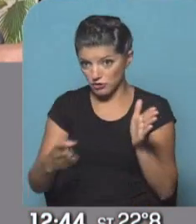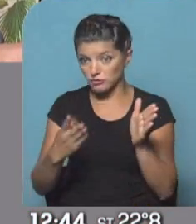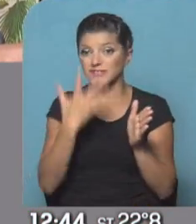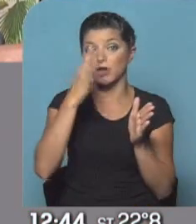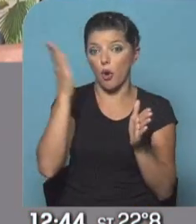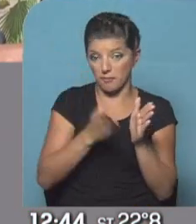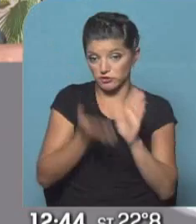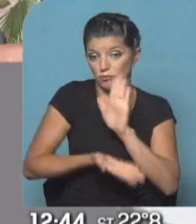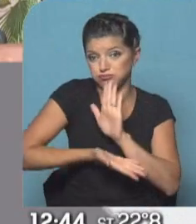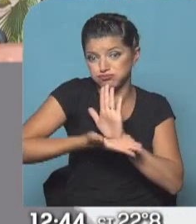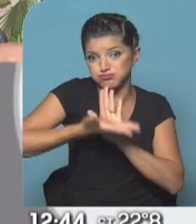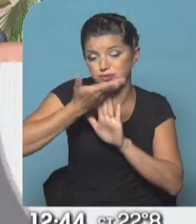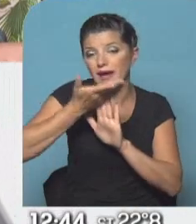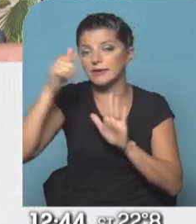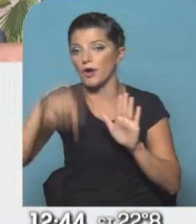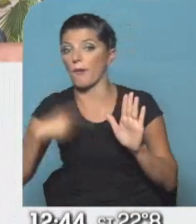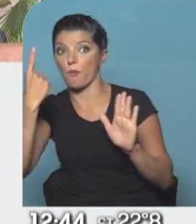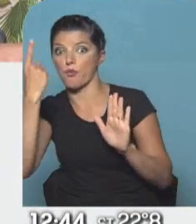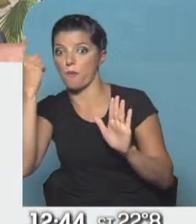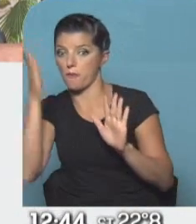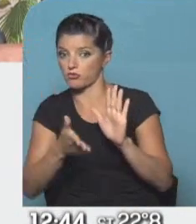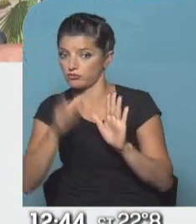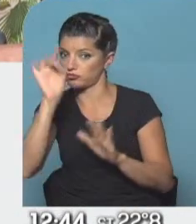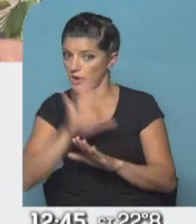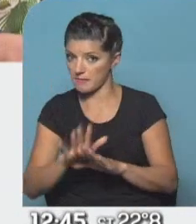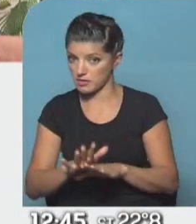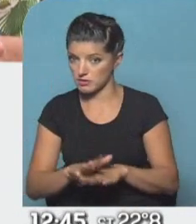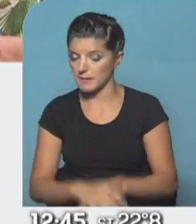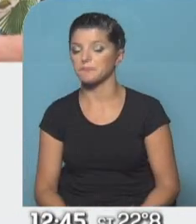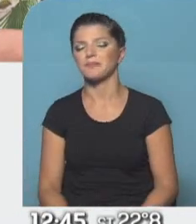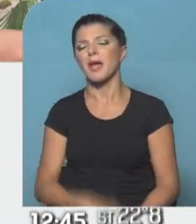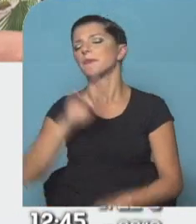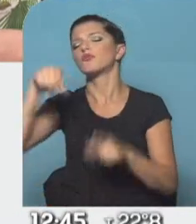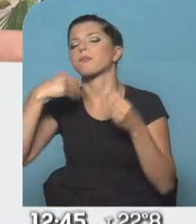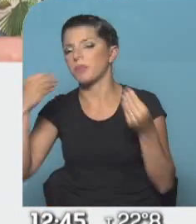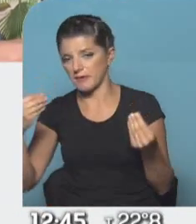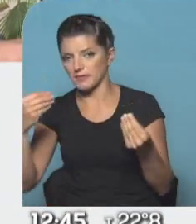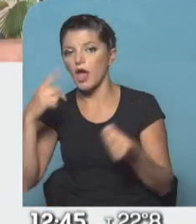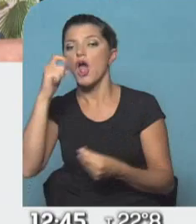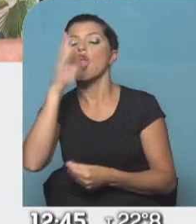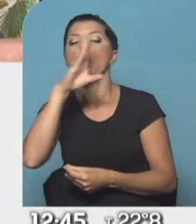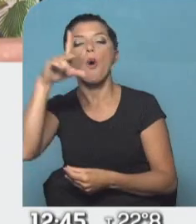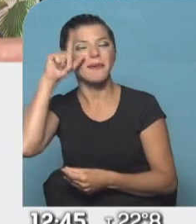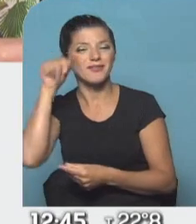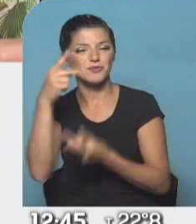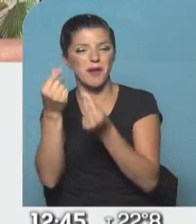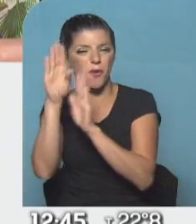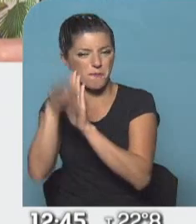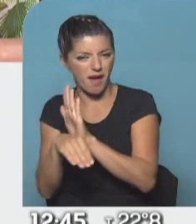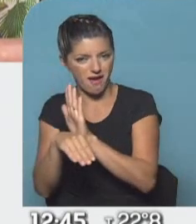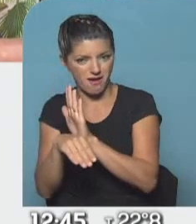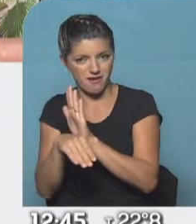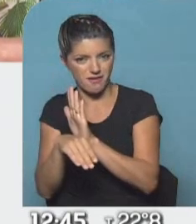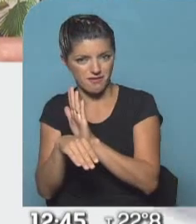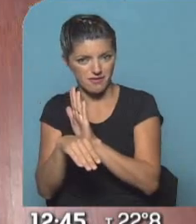Y no solamente se le achaca a la baja descomunal del precio del cobre, que ahora